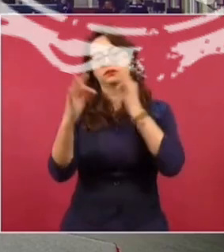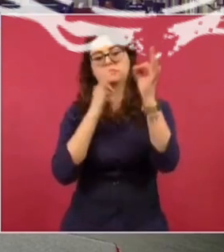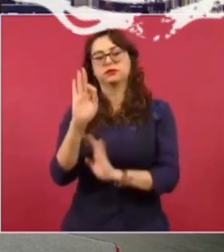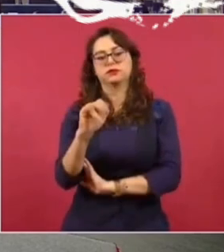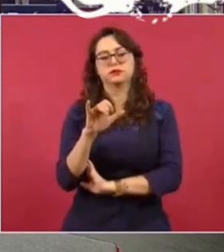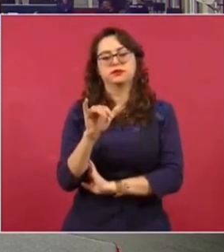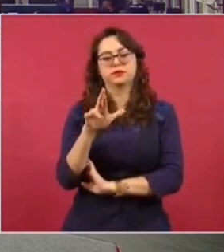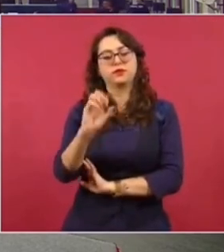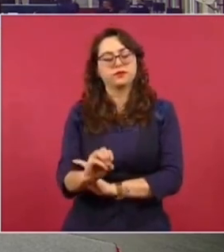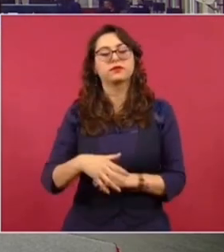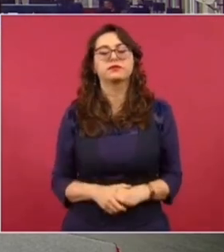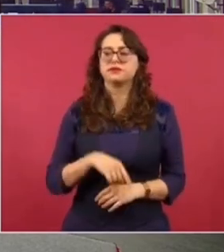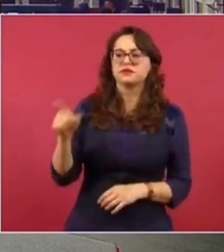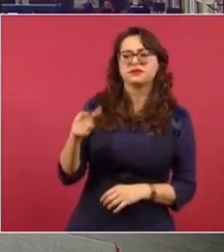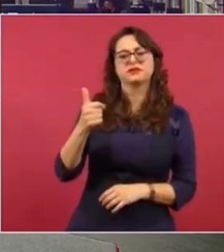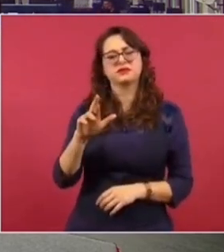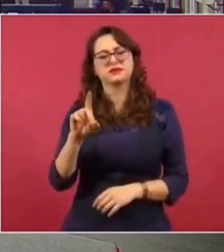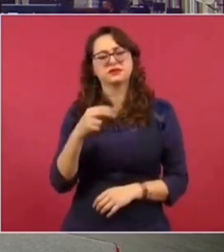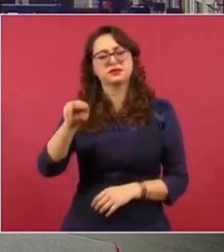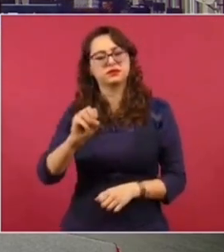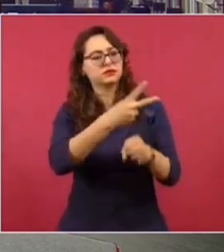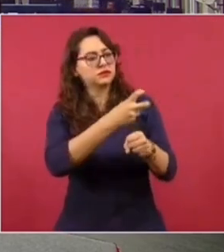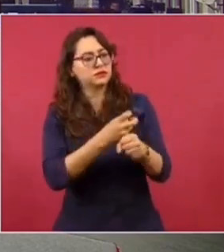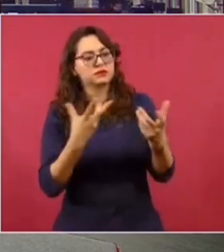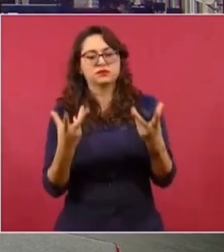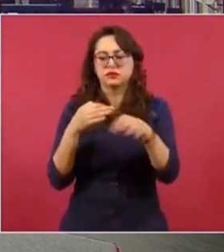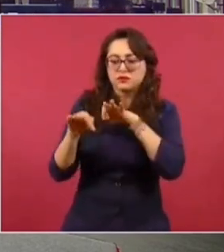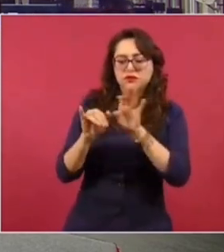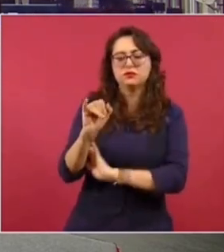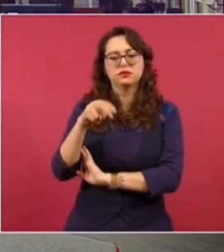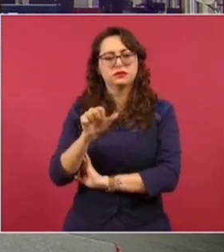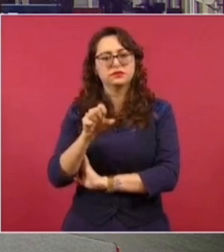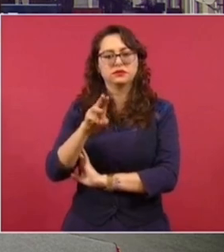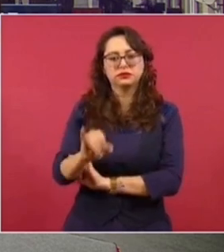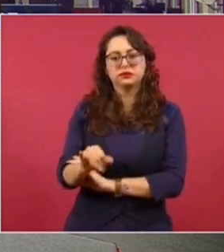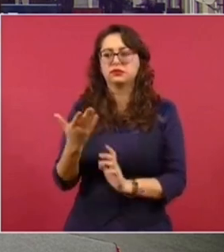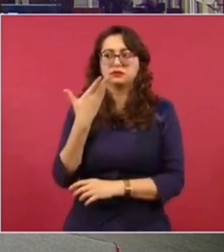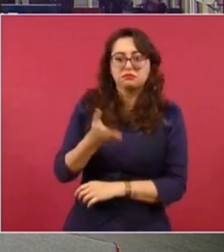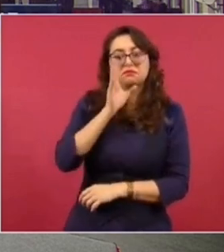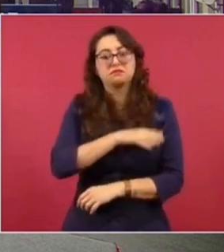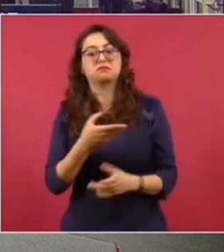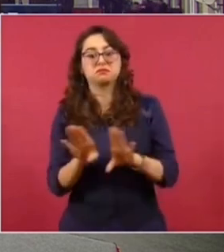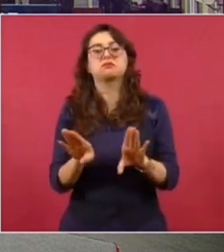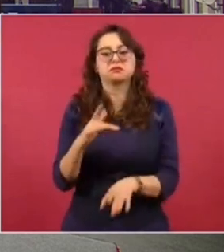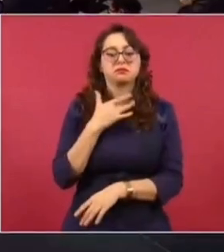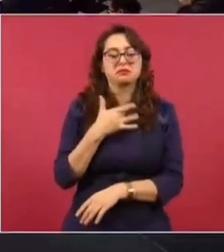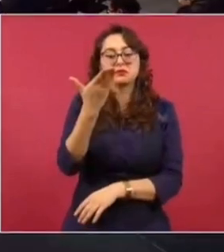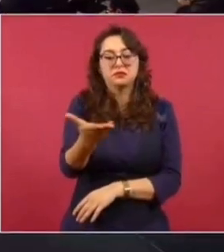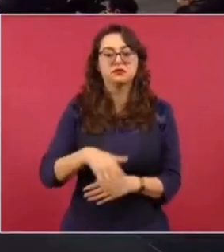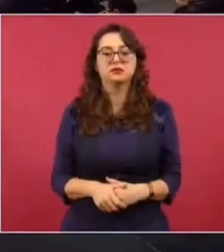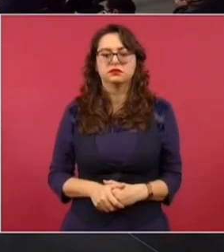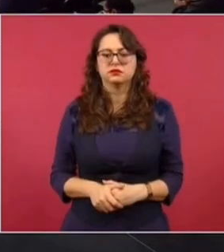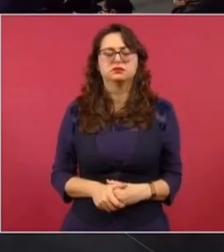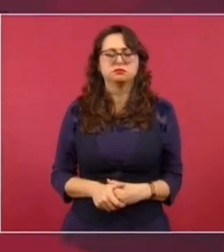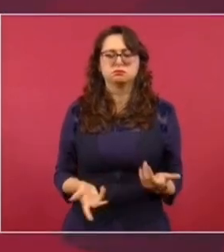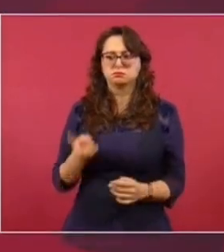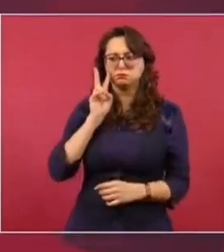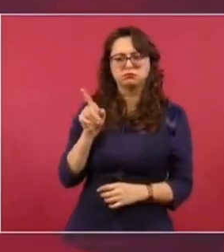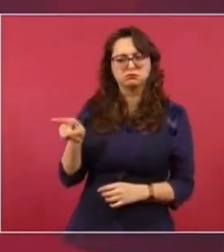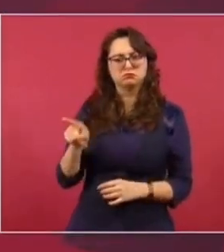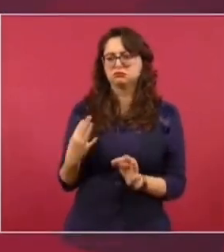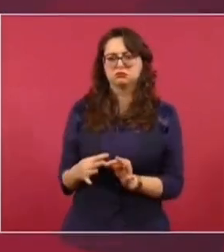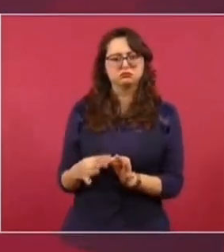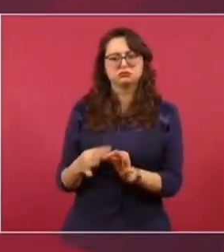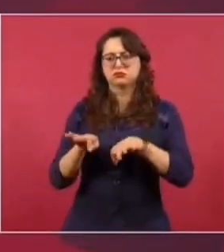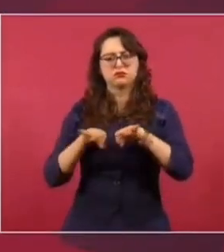Francisco Garduño preguntarle si usted ha hablado con él y qué evaluación hace de su trabajo frente al Instituto Nacional de Migración. Pues es bueno su trabajo en general, siempre ha tenido